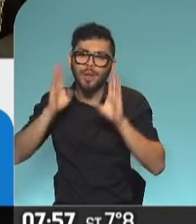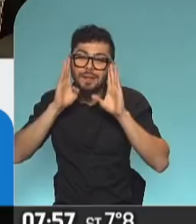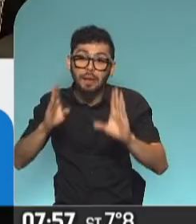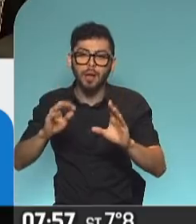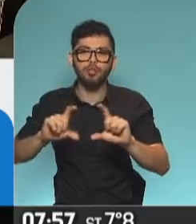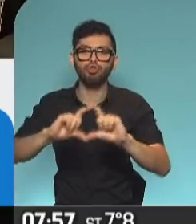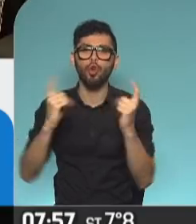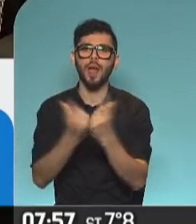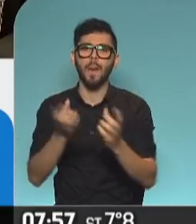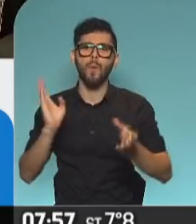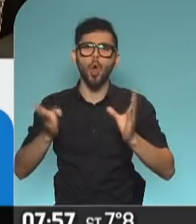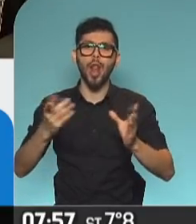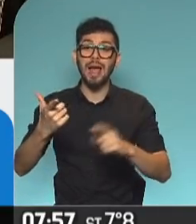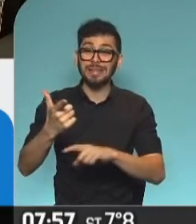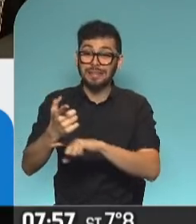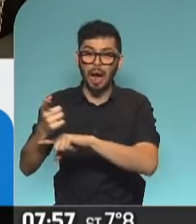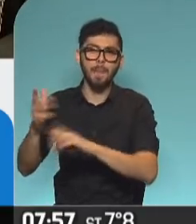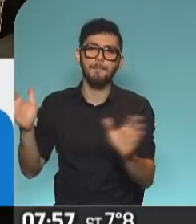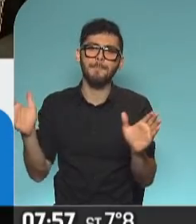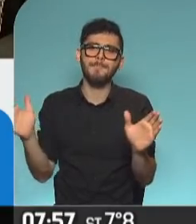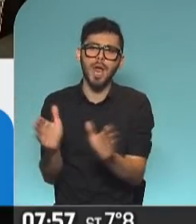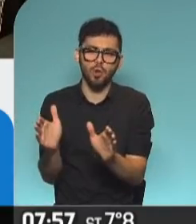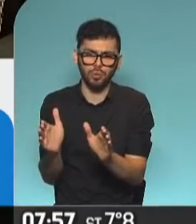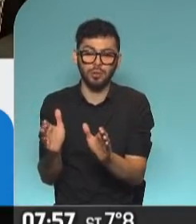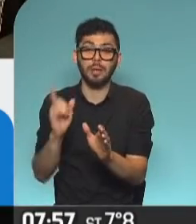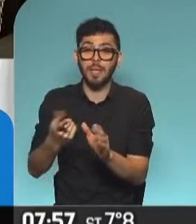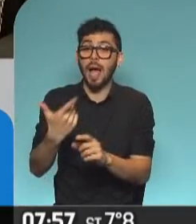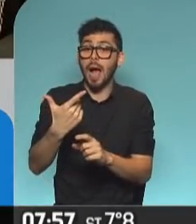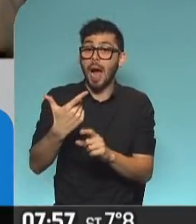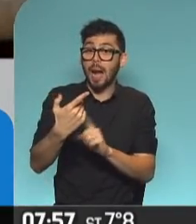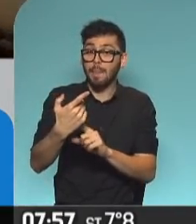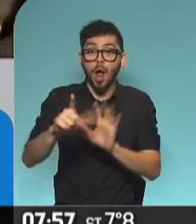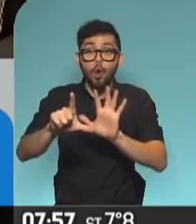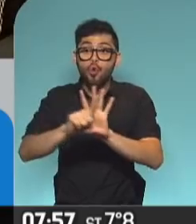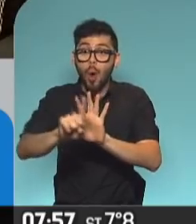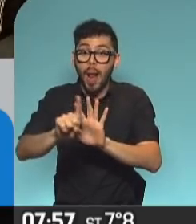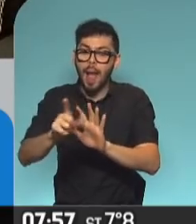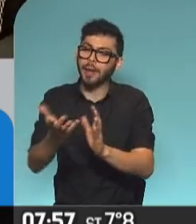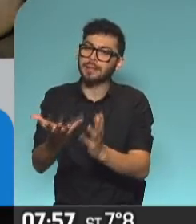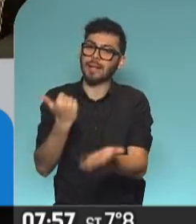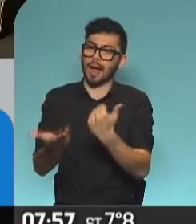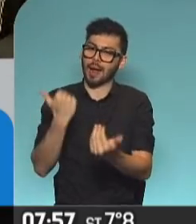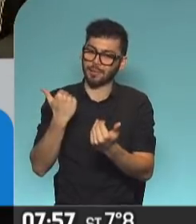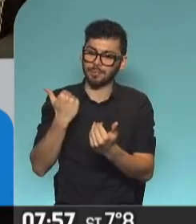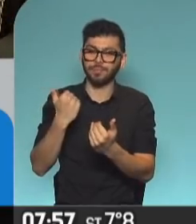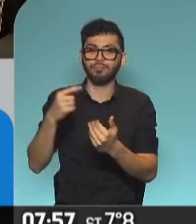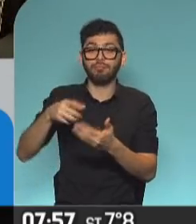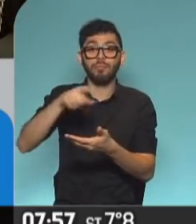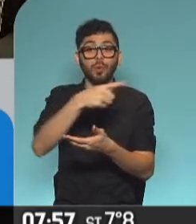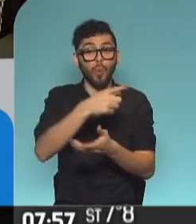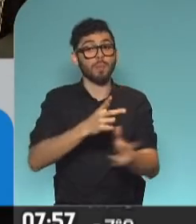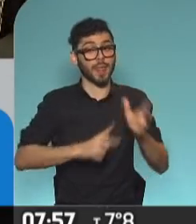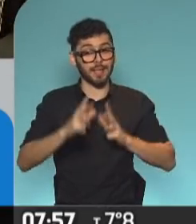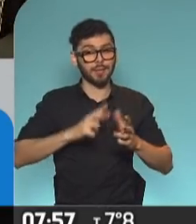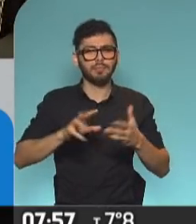en la sociedad con el uso de armas y para erradicar las armas que no sean legales en el país. Este programa que usted menciona,